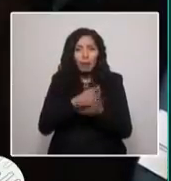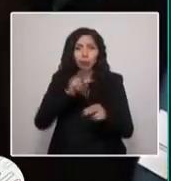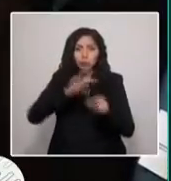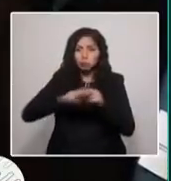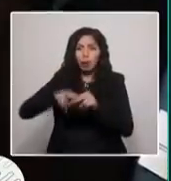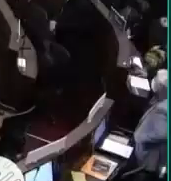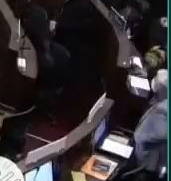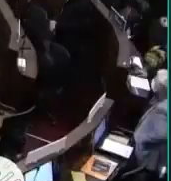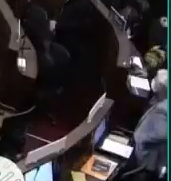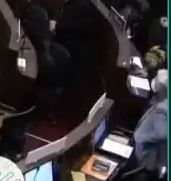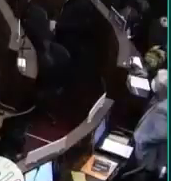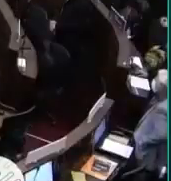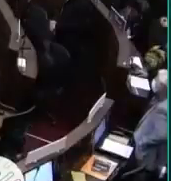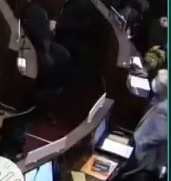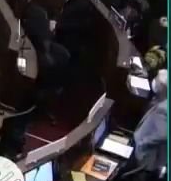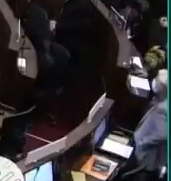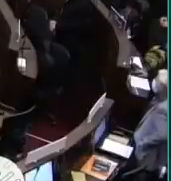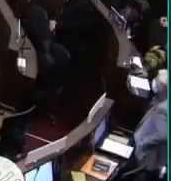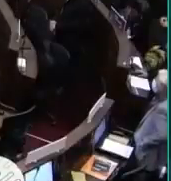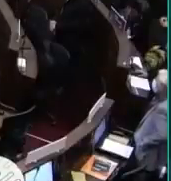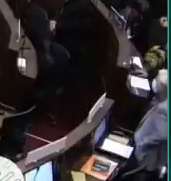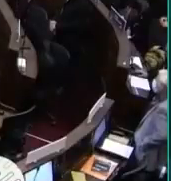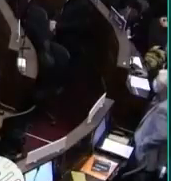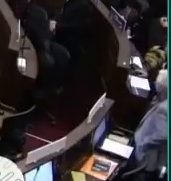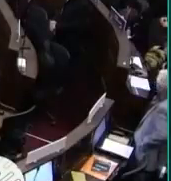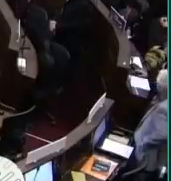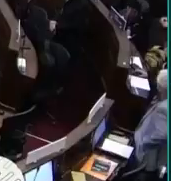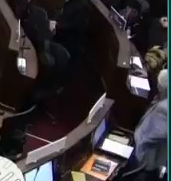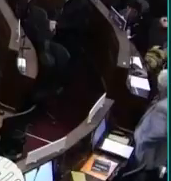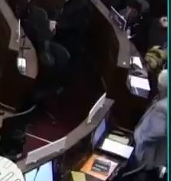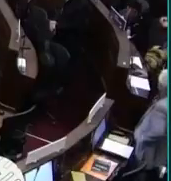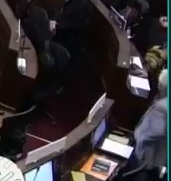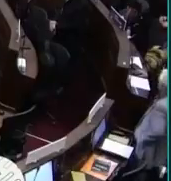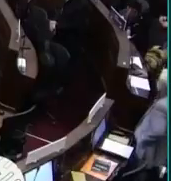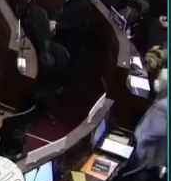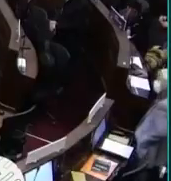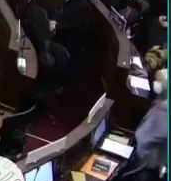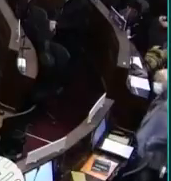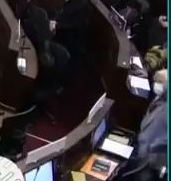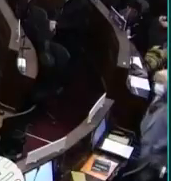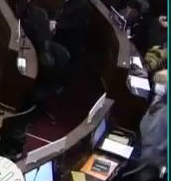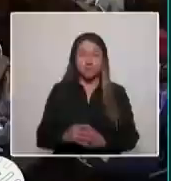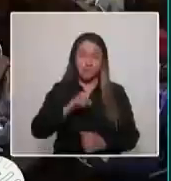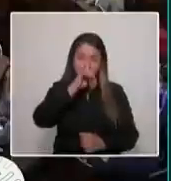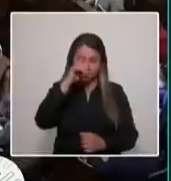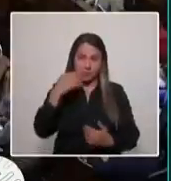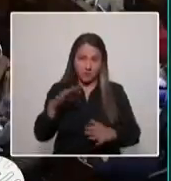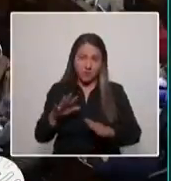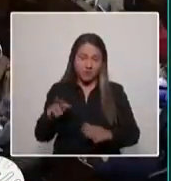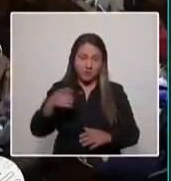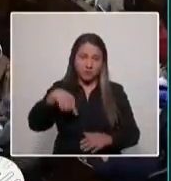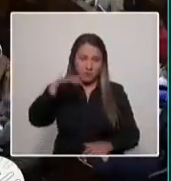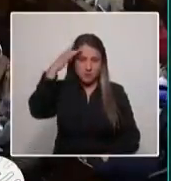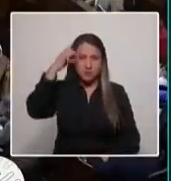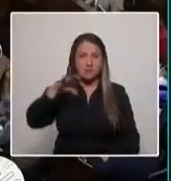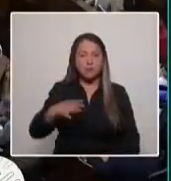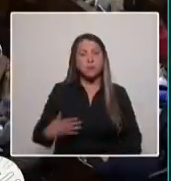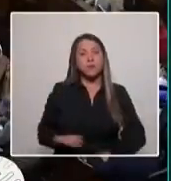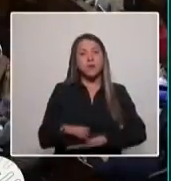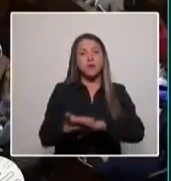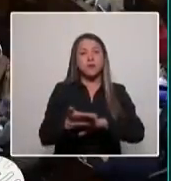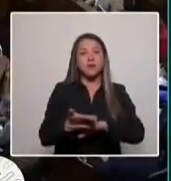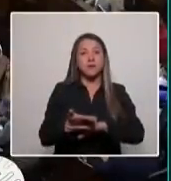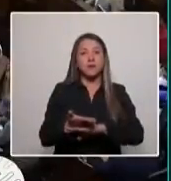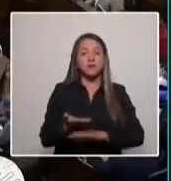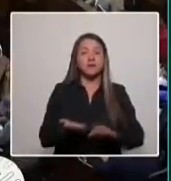de instalarse y ya ponerse a trabajar, en realidad se han puesto a trabajar desde el día uno. Desde el principio. Esta expresión de ponerse a